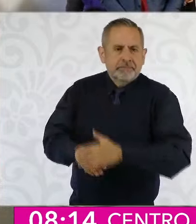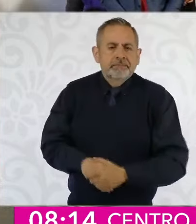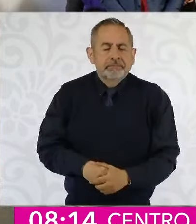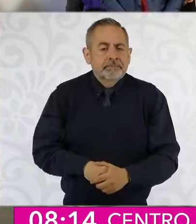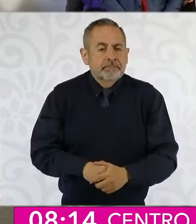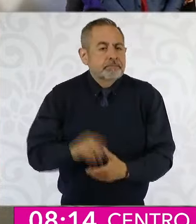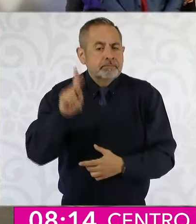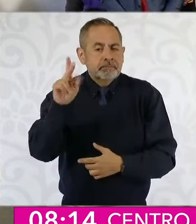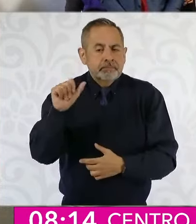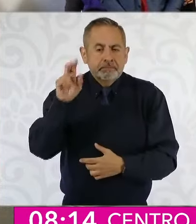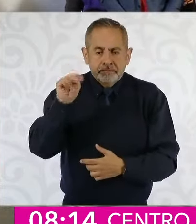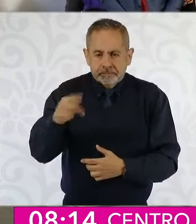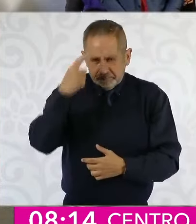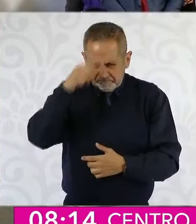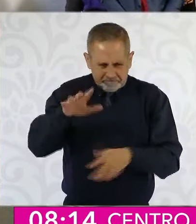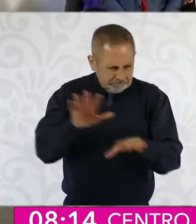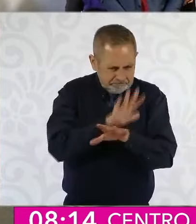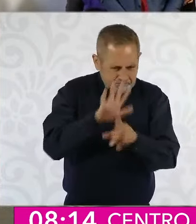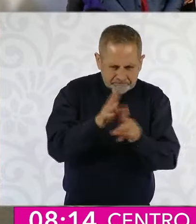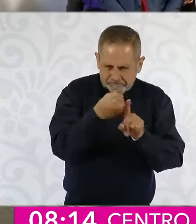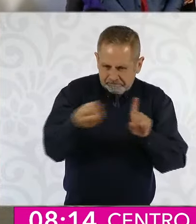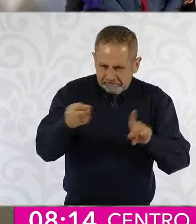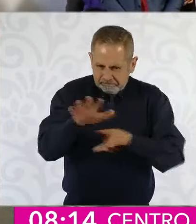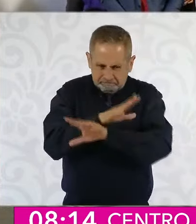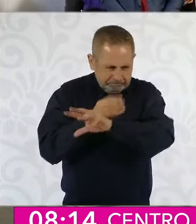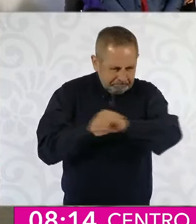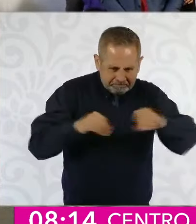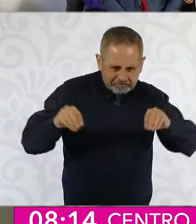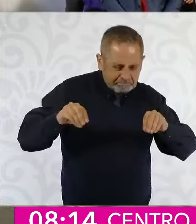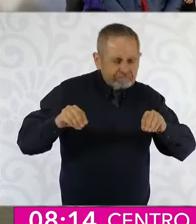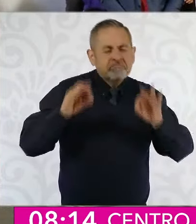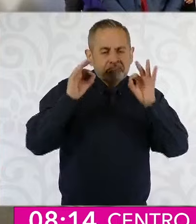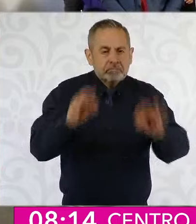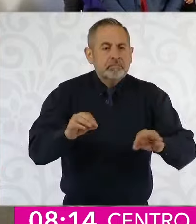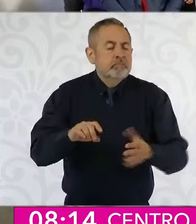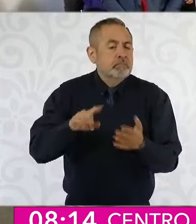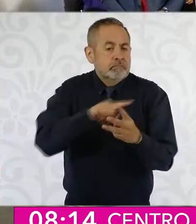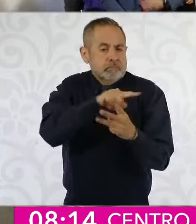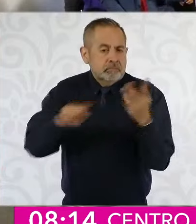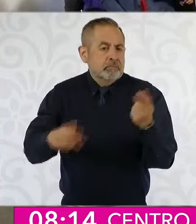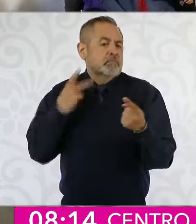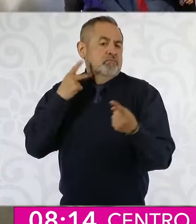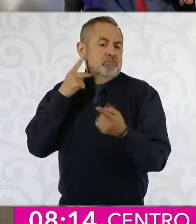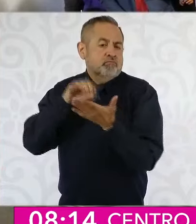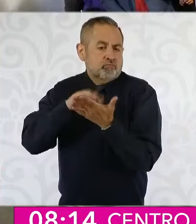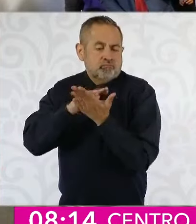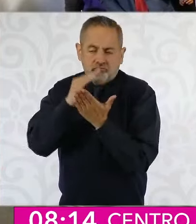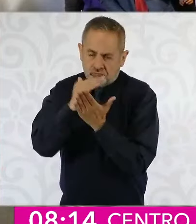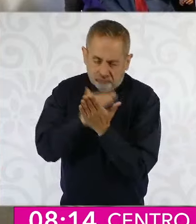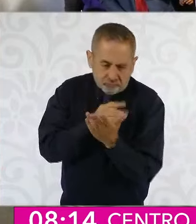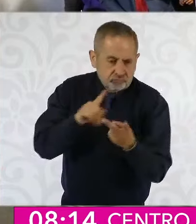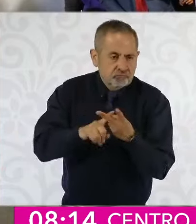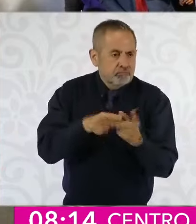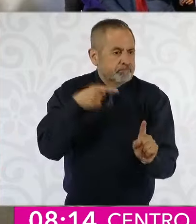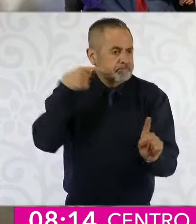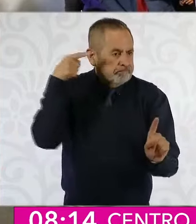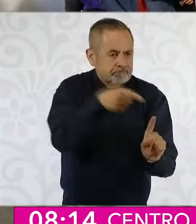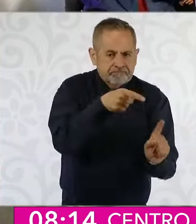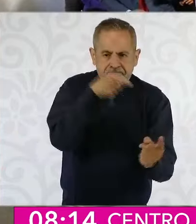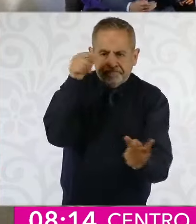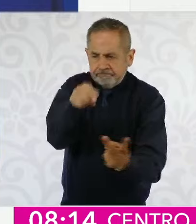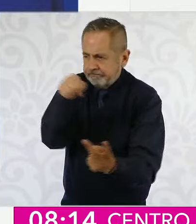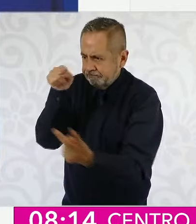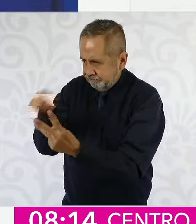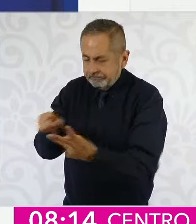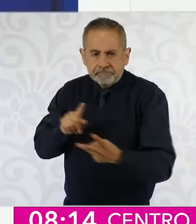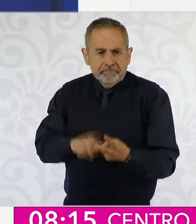La Estrategia Nacional de Relocalización tiene tres pilares: el de política pública, el de sectores estratégicos y el de infraestructura prioritaria. Y no los